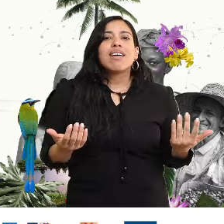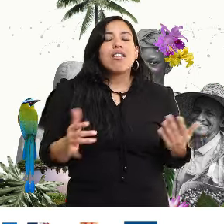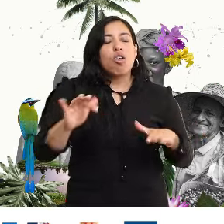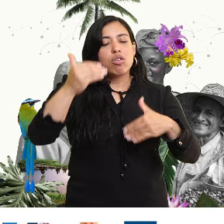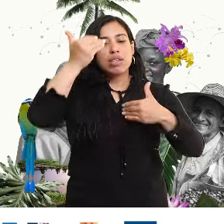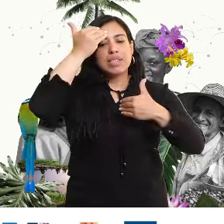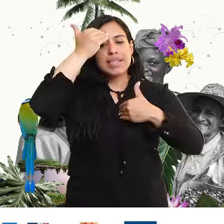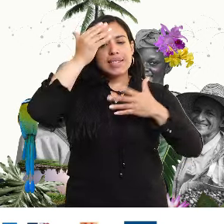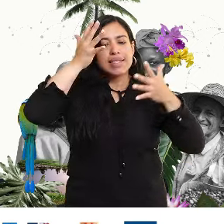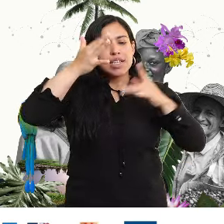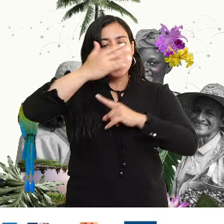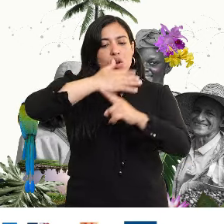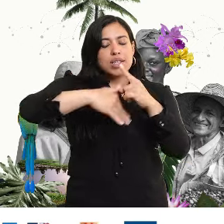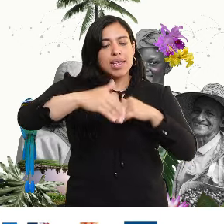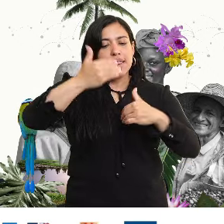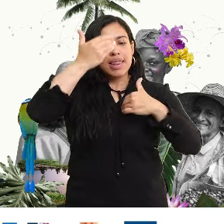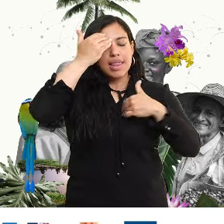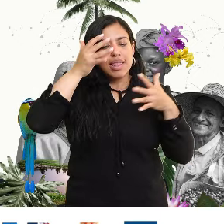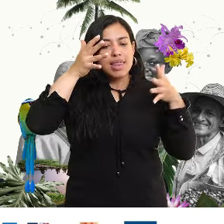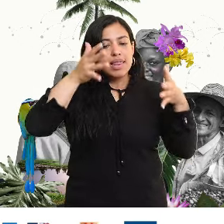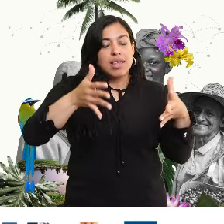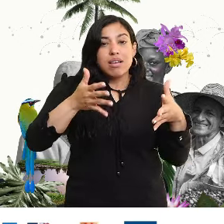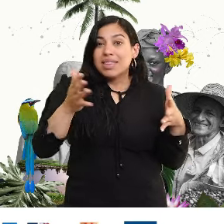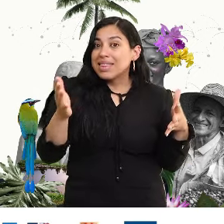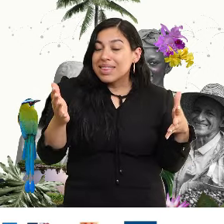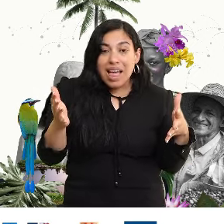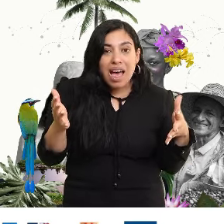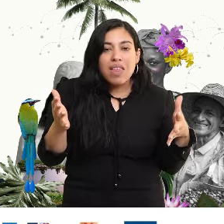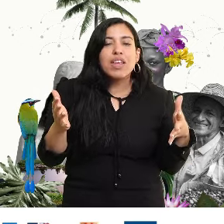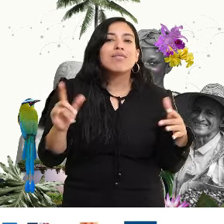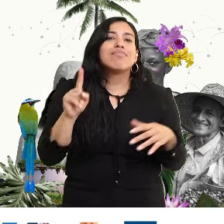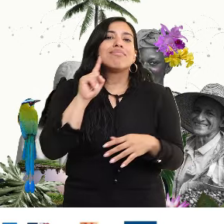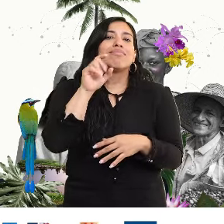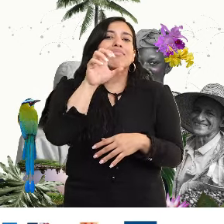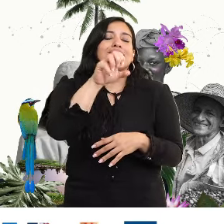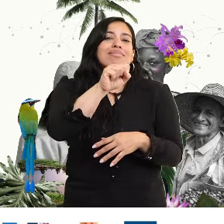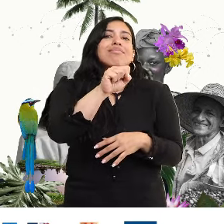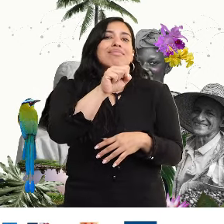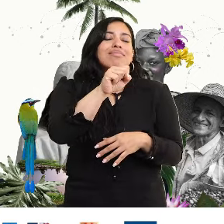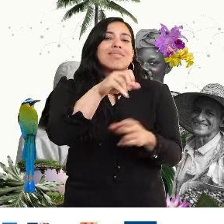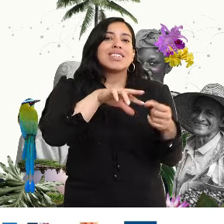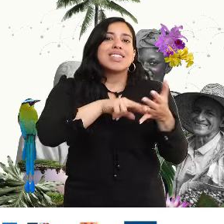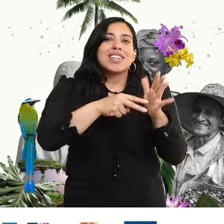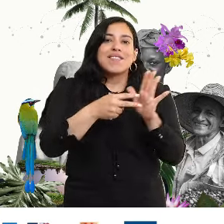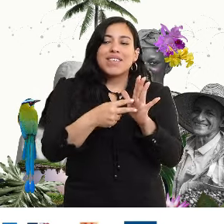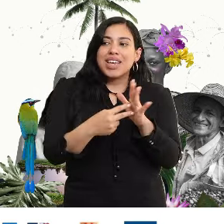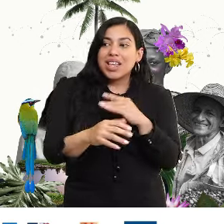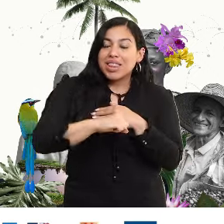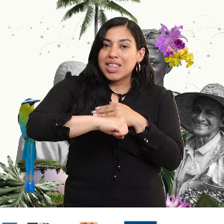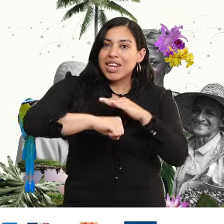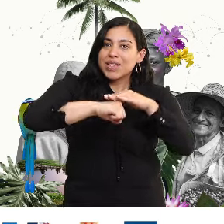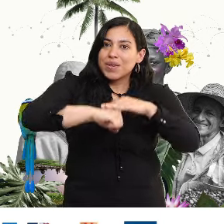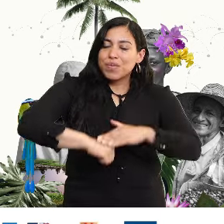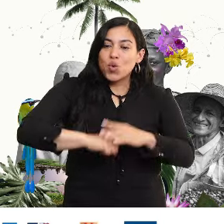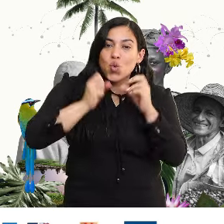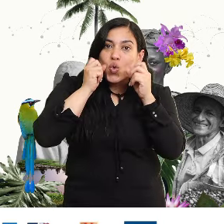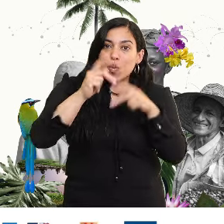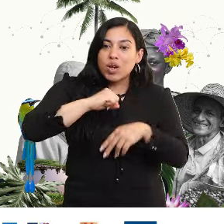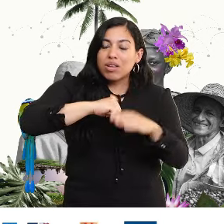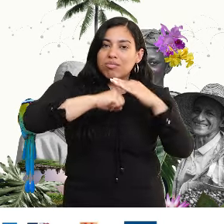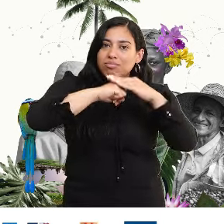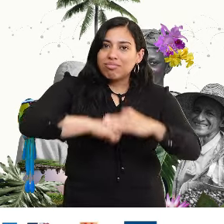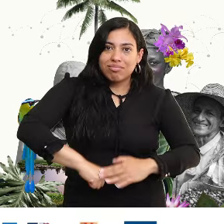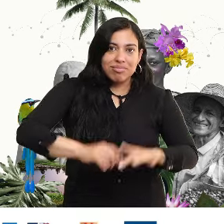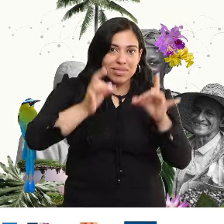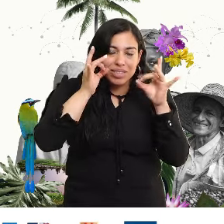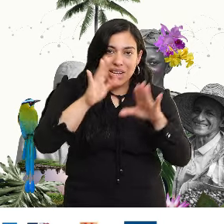conciencia de los contextos en que trabajamos, estamos siguiendo generando esas tensiones y vulnerando derechos humanos fundamentales, ¿no? Los